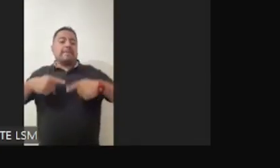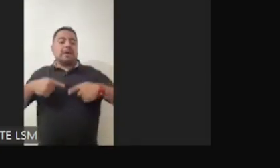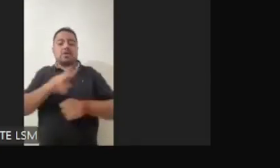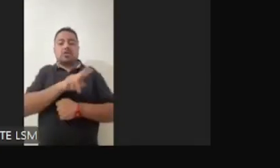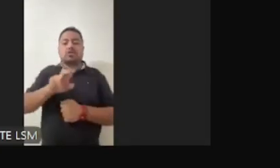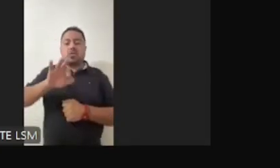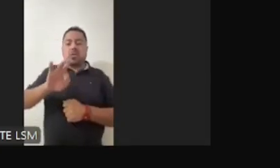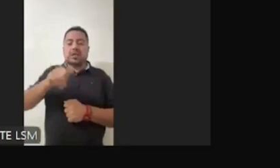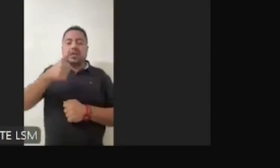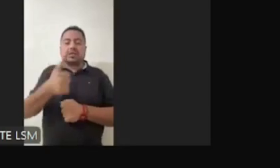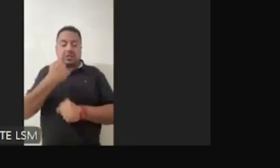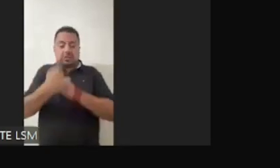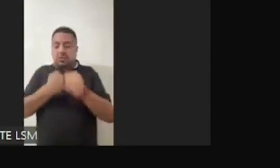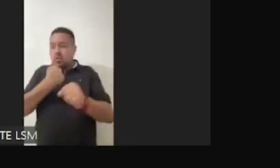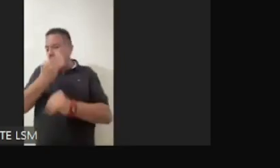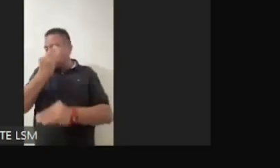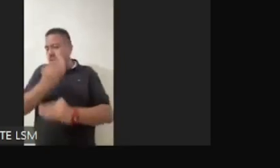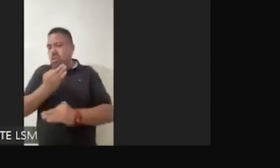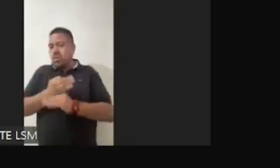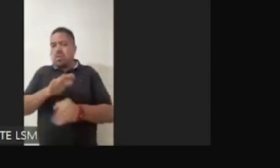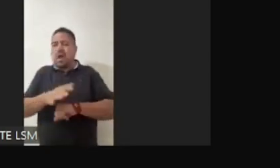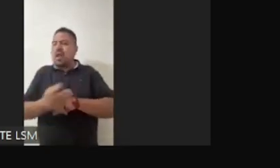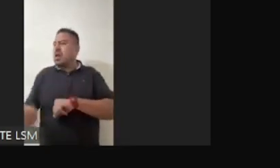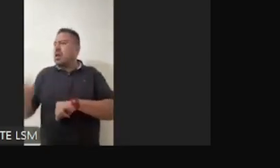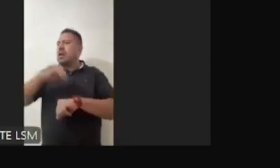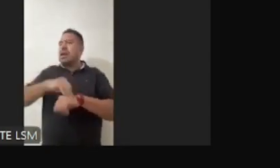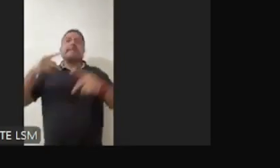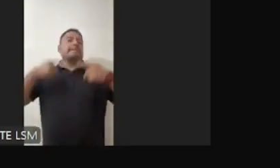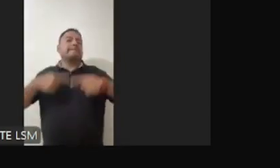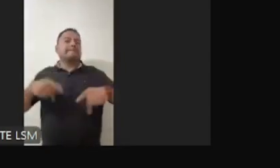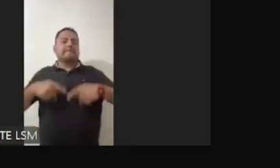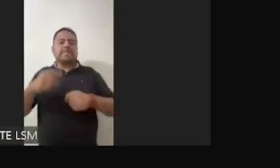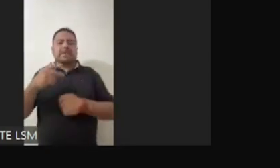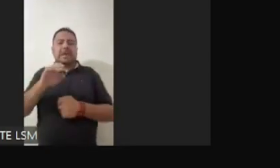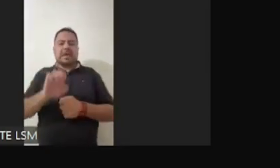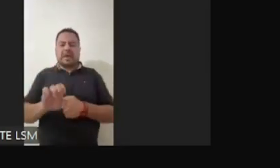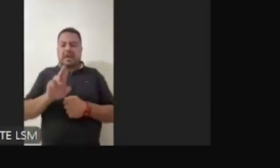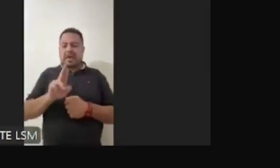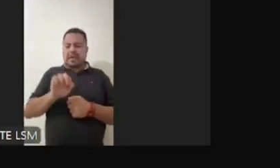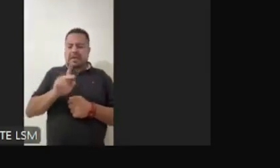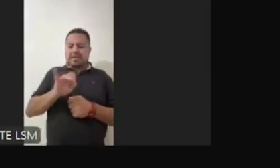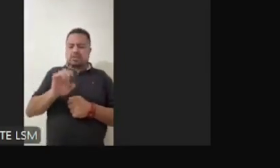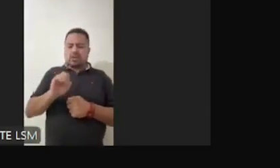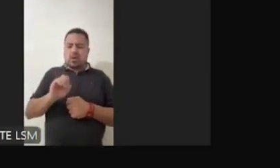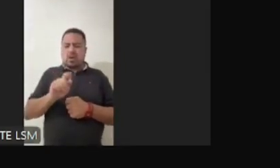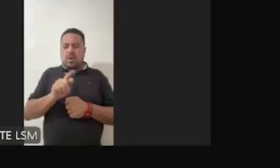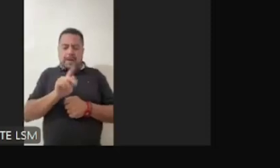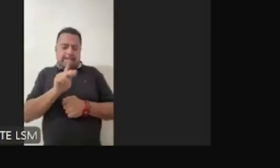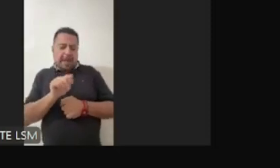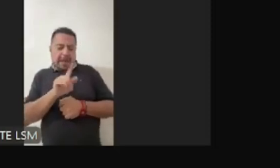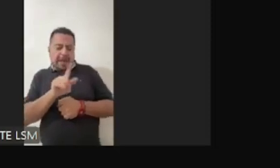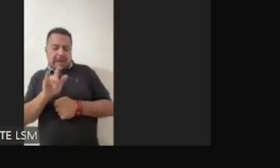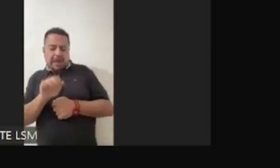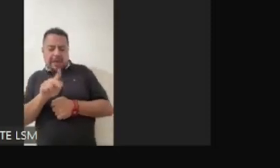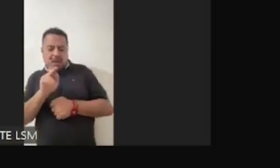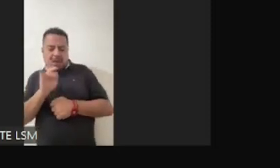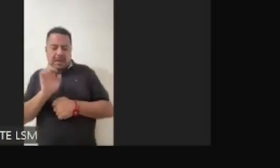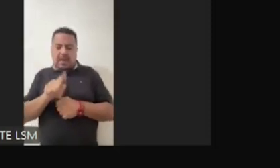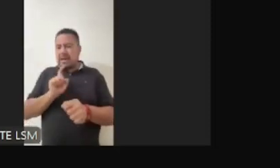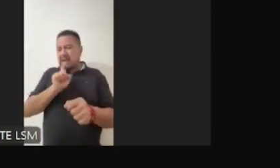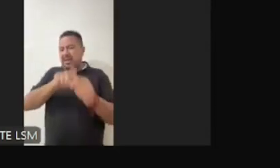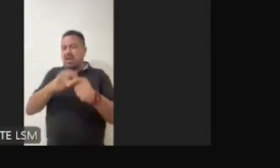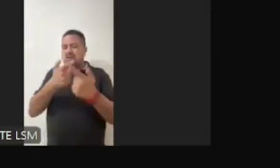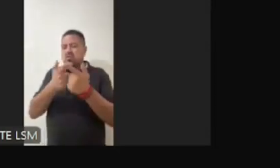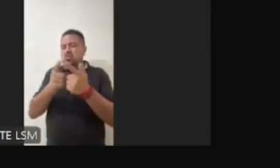246 de este año promovido por el ciudadano Ernesto Fidel Payán cortinas en su carácter de militante de dicho